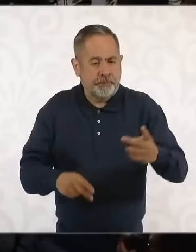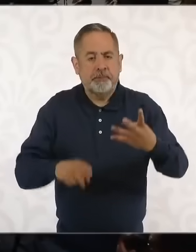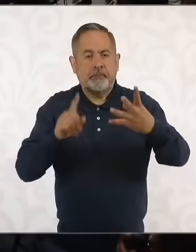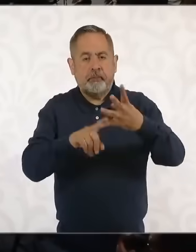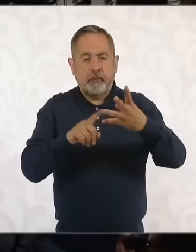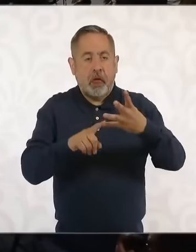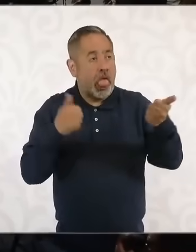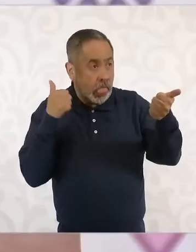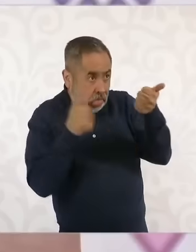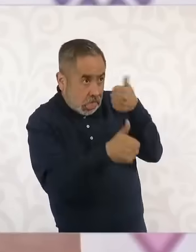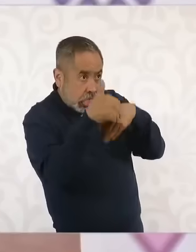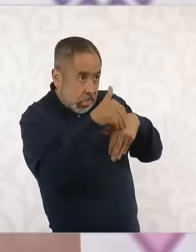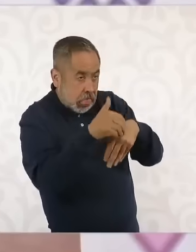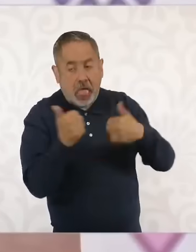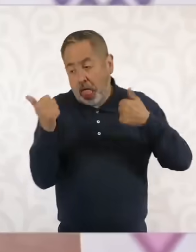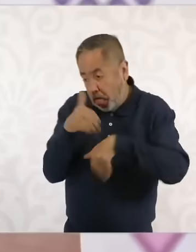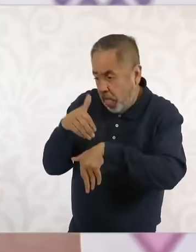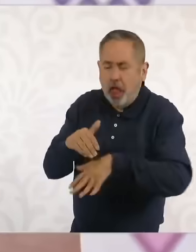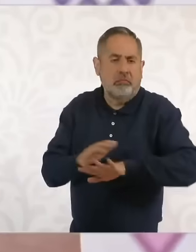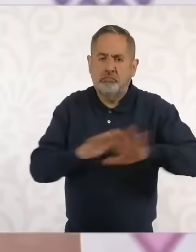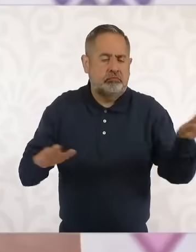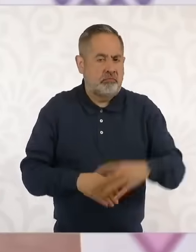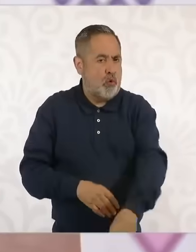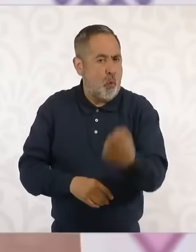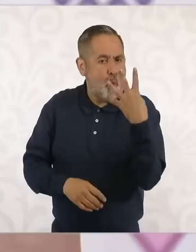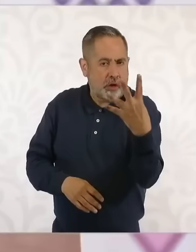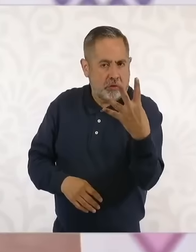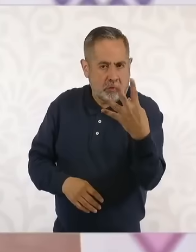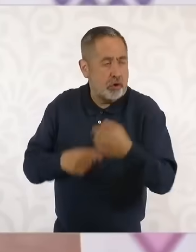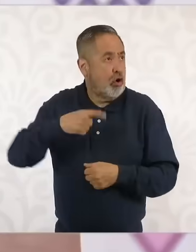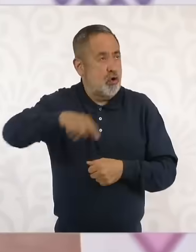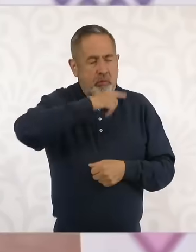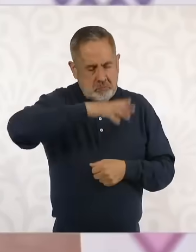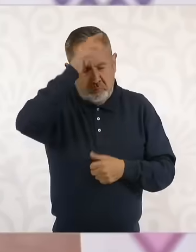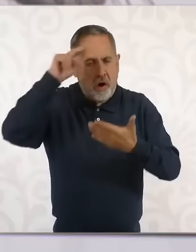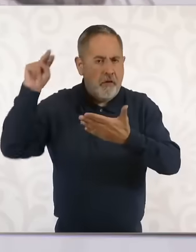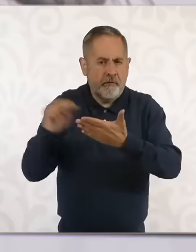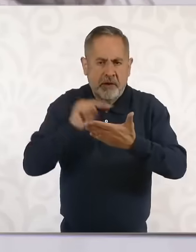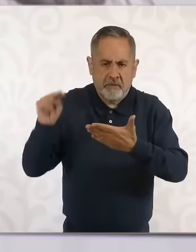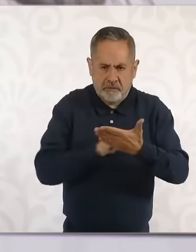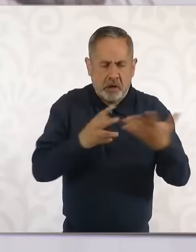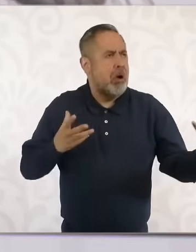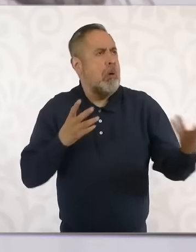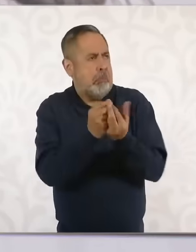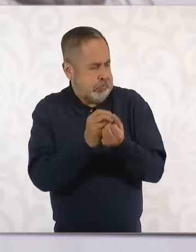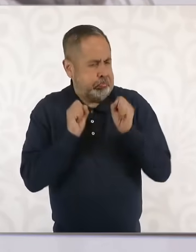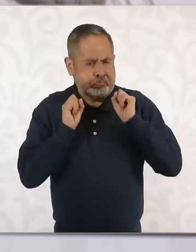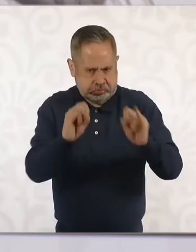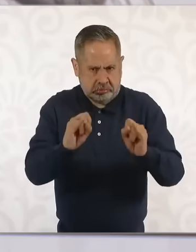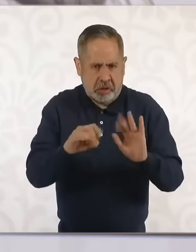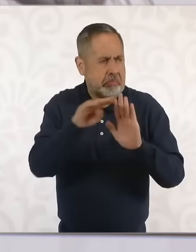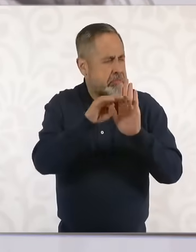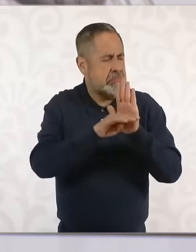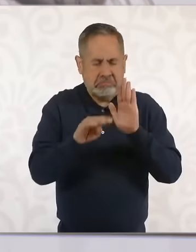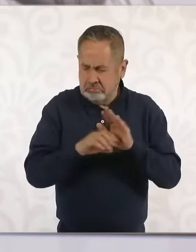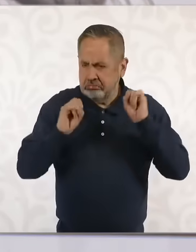sin subordinación. Estos son 4 principios que hemos establecido en la relación y el entendimiento con